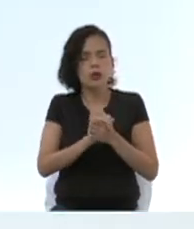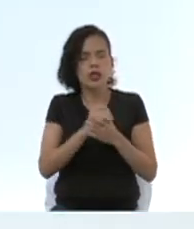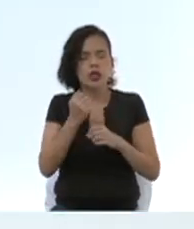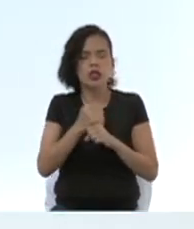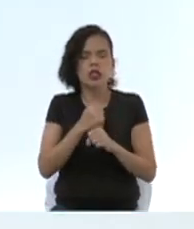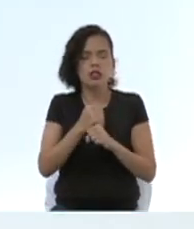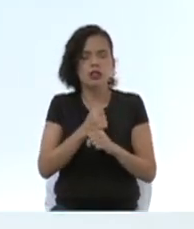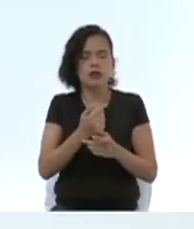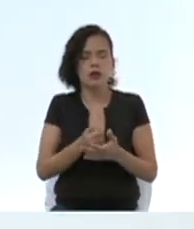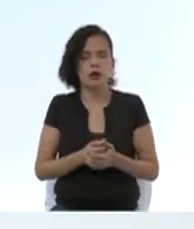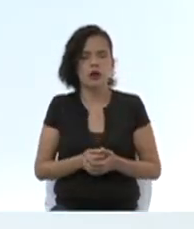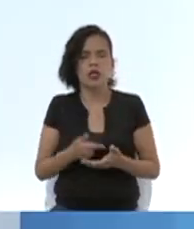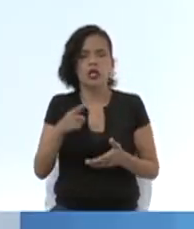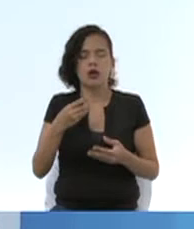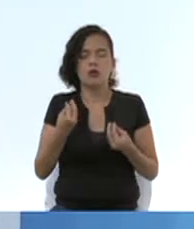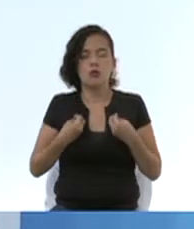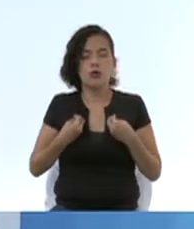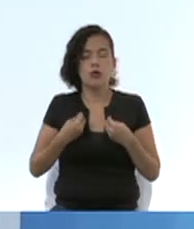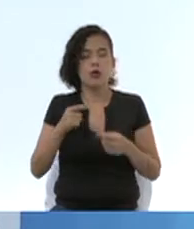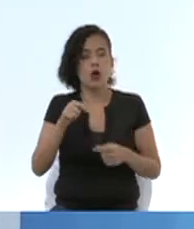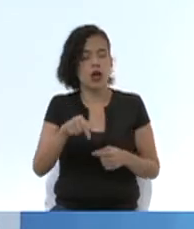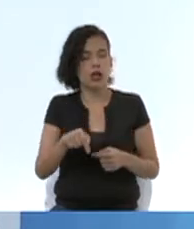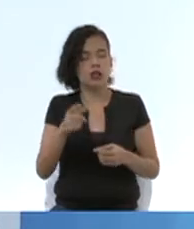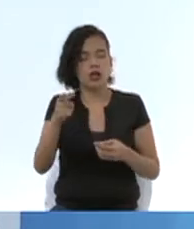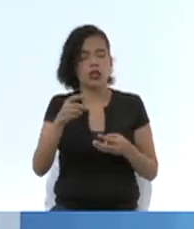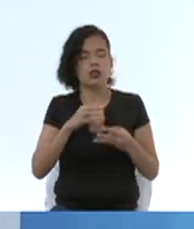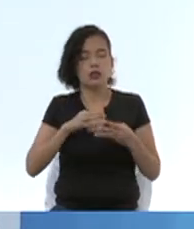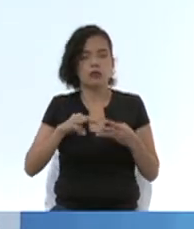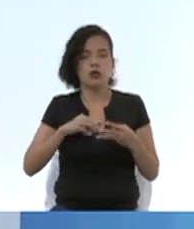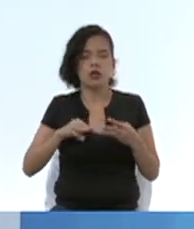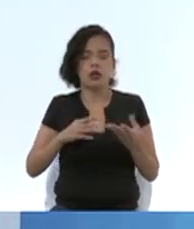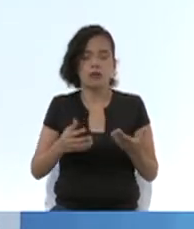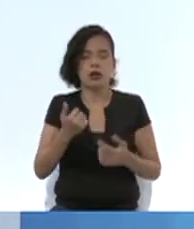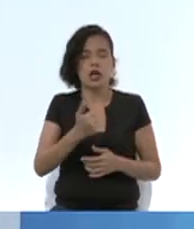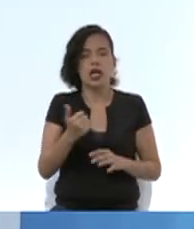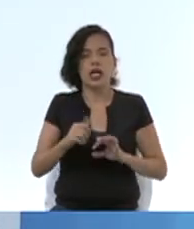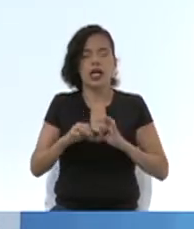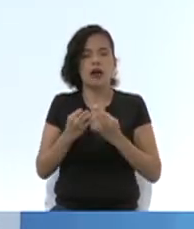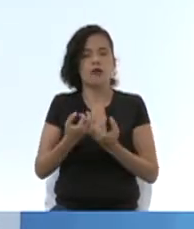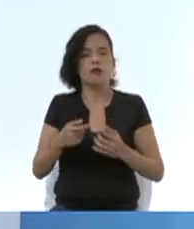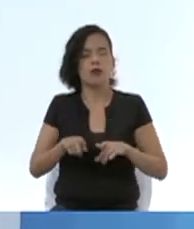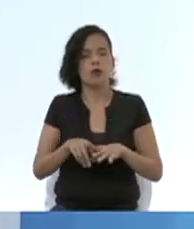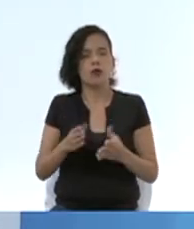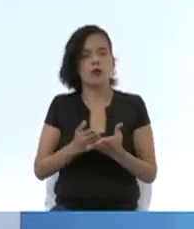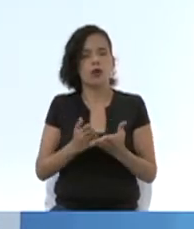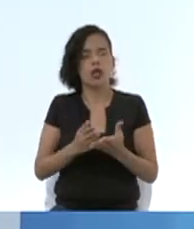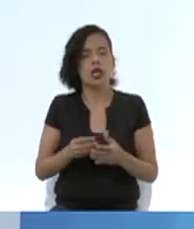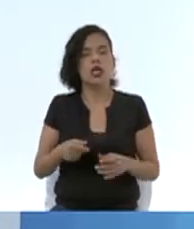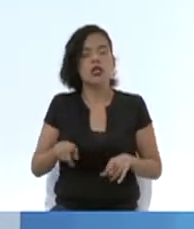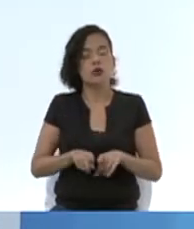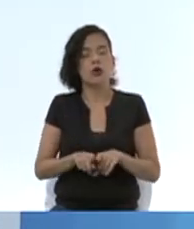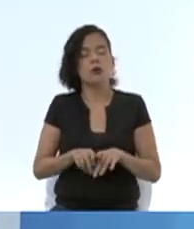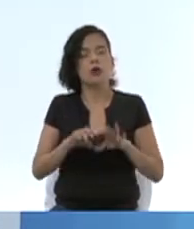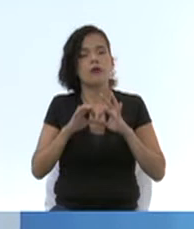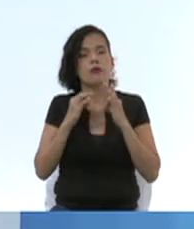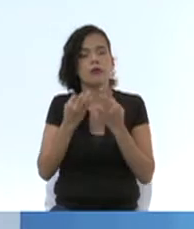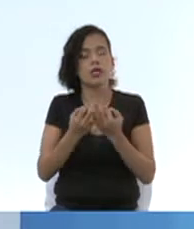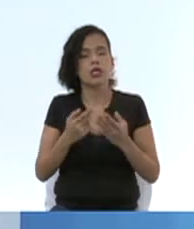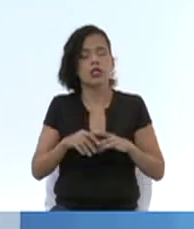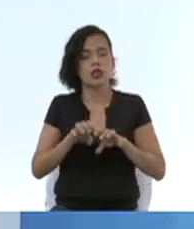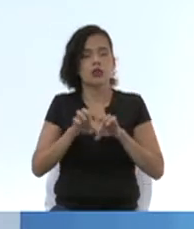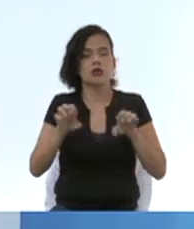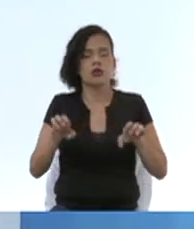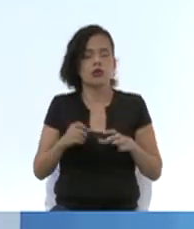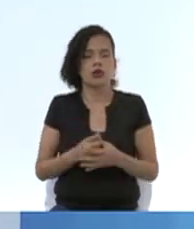trabajo que lo hemos vivido aquí en este programa Cada Familia Una Escuela, y como la familia de educadores